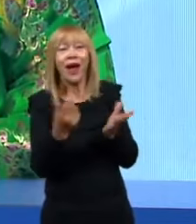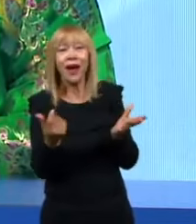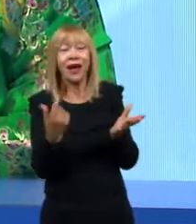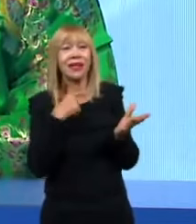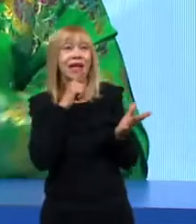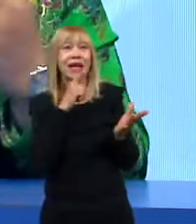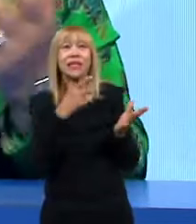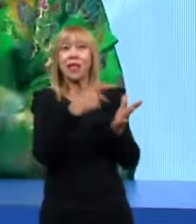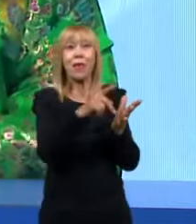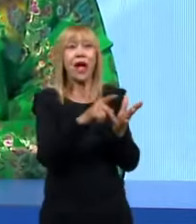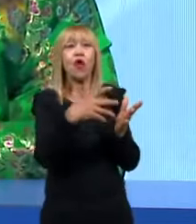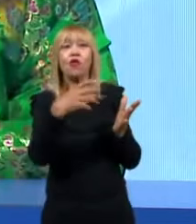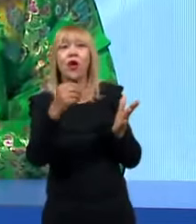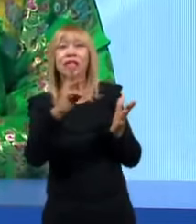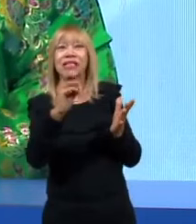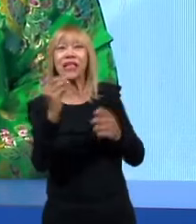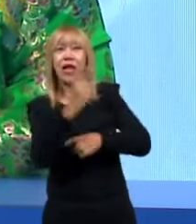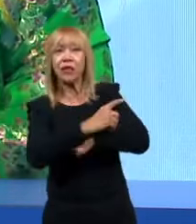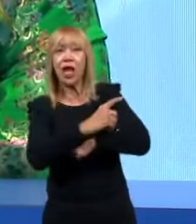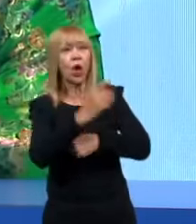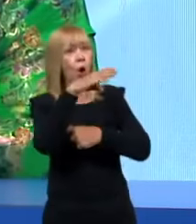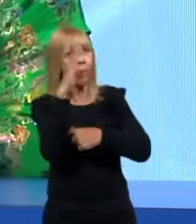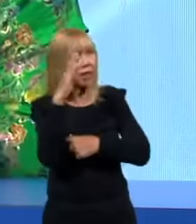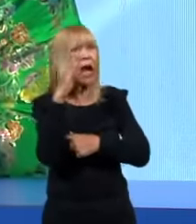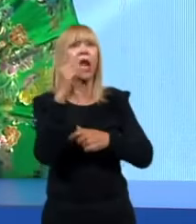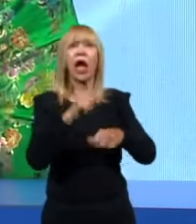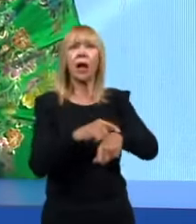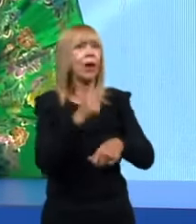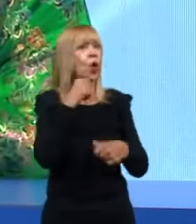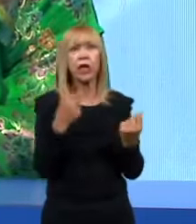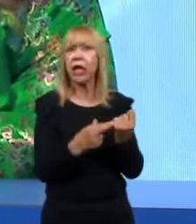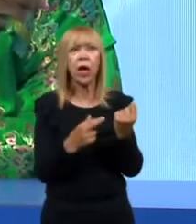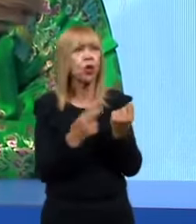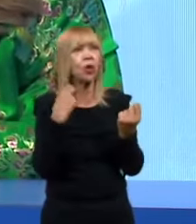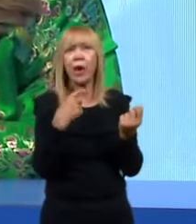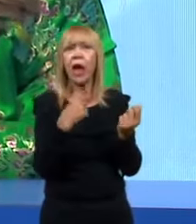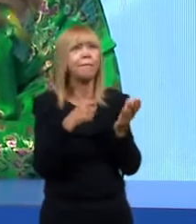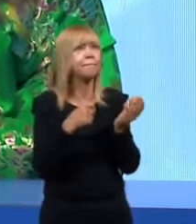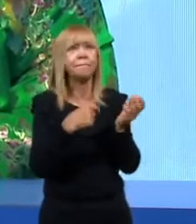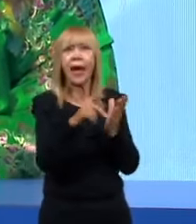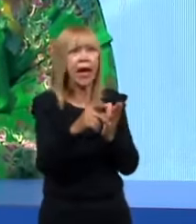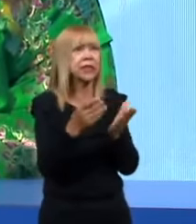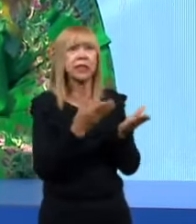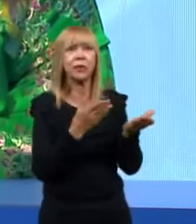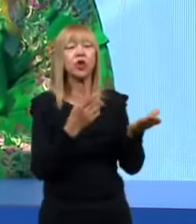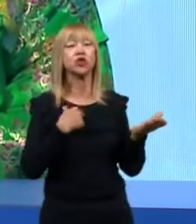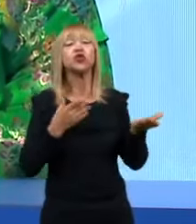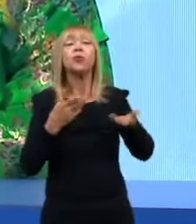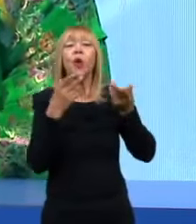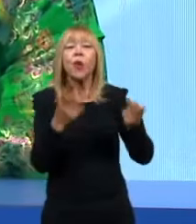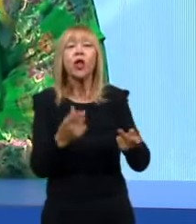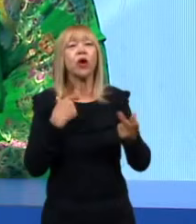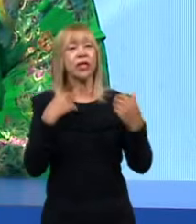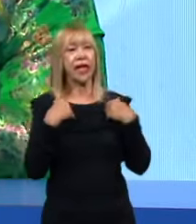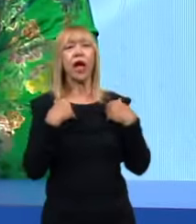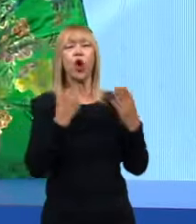es que se les está pagando fuera de los 60 días y los hospitales cada vez más no tienen recursos para pagar servicios. Así que yo estoy proponiendo el que